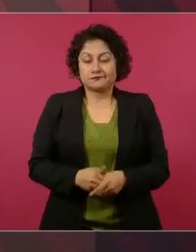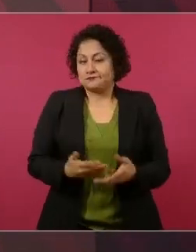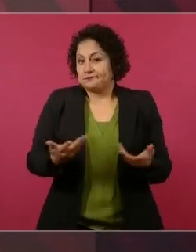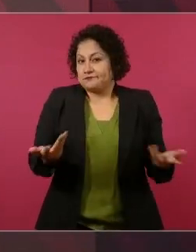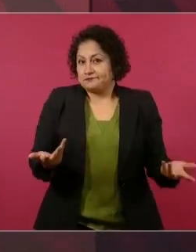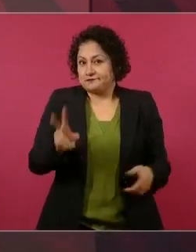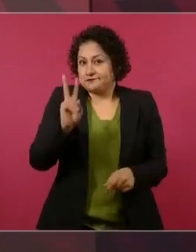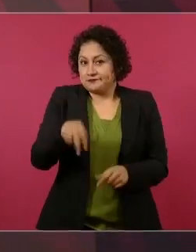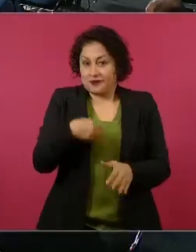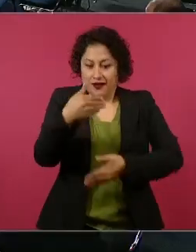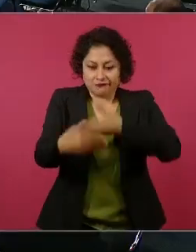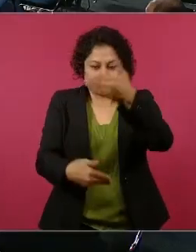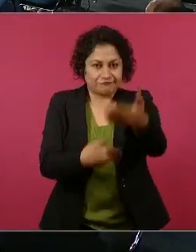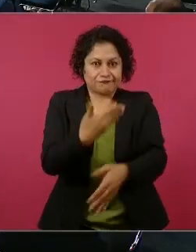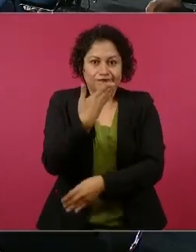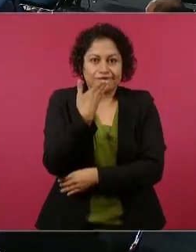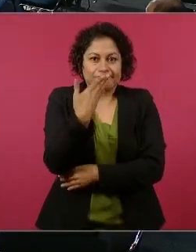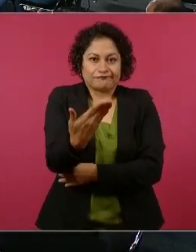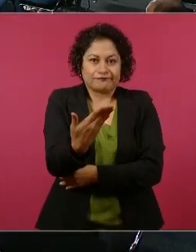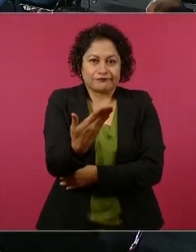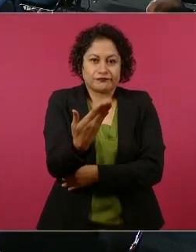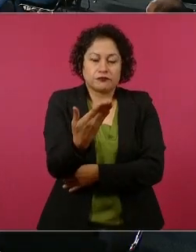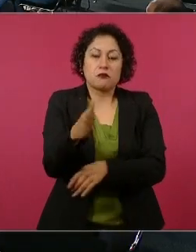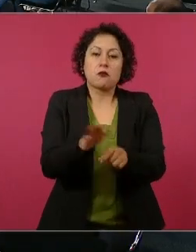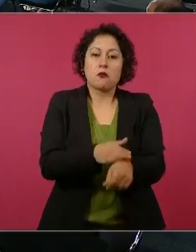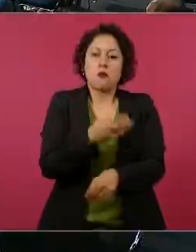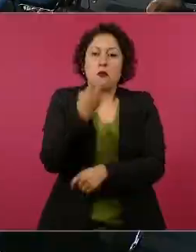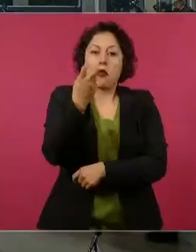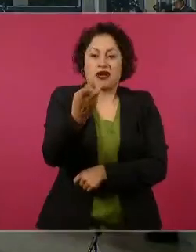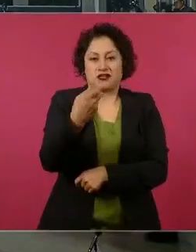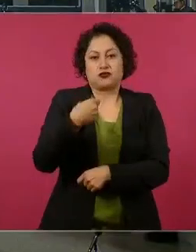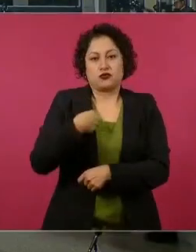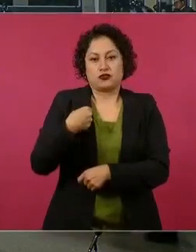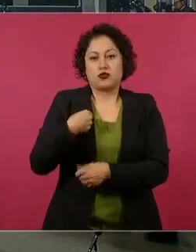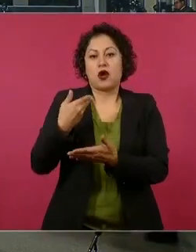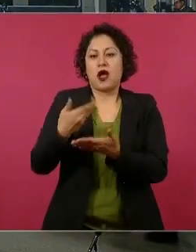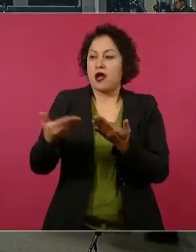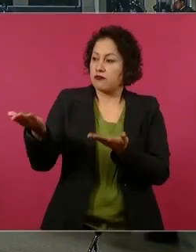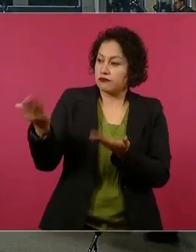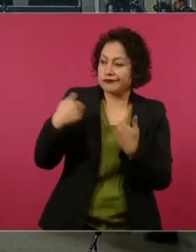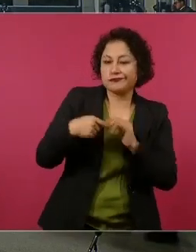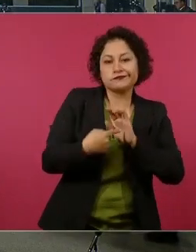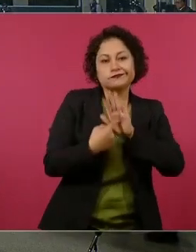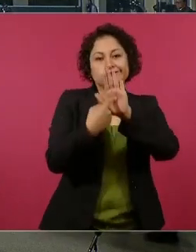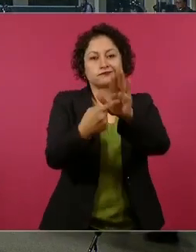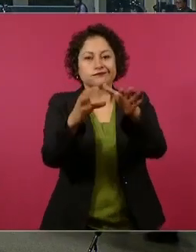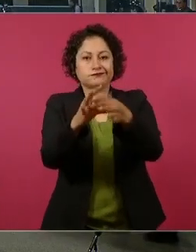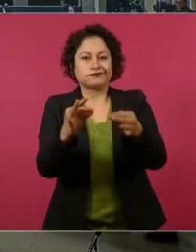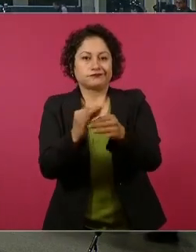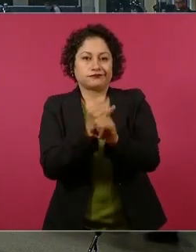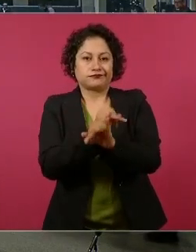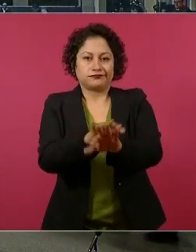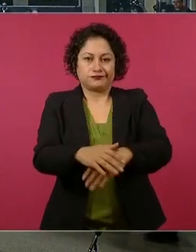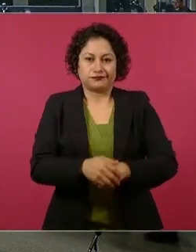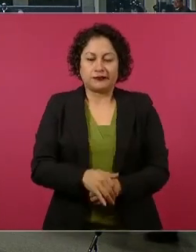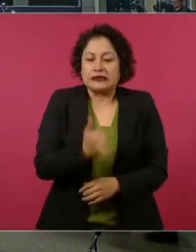y ese es el propósito de esta exposición. Ya me alargué mucho, pero tuvimos